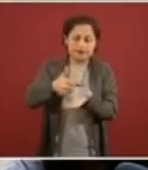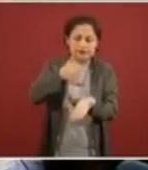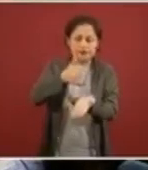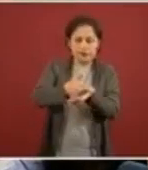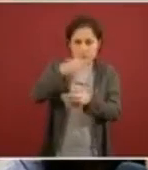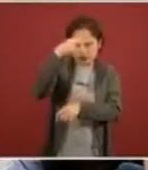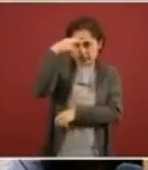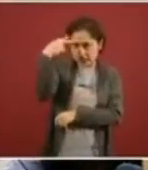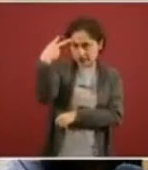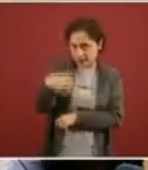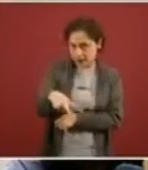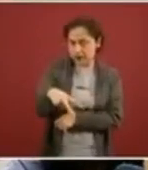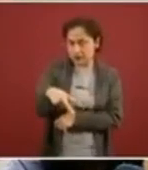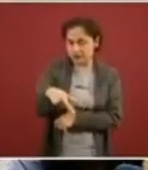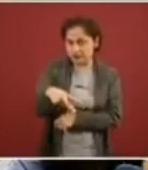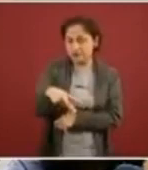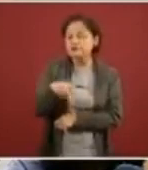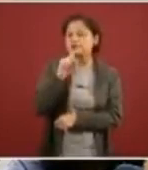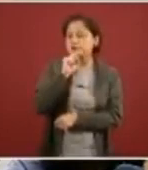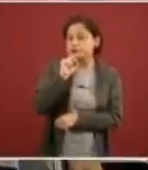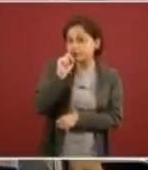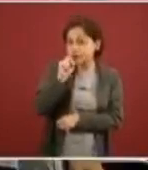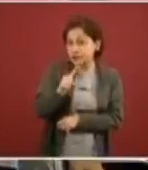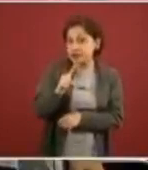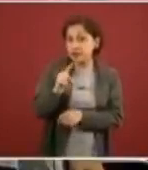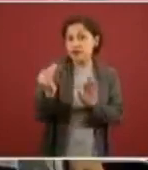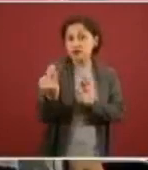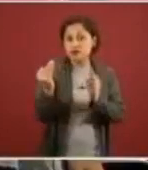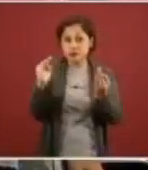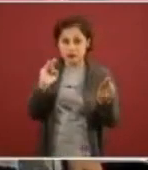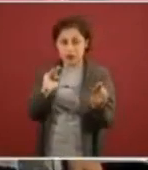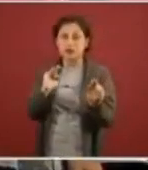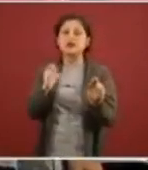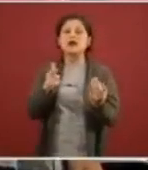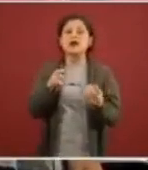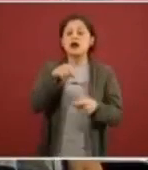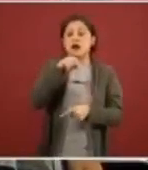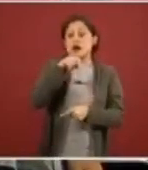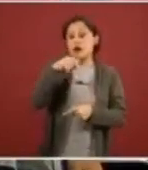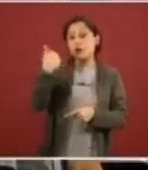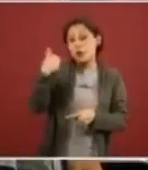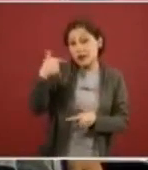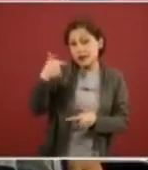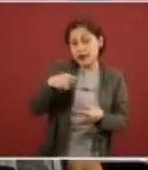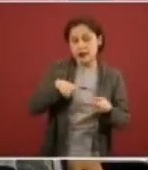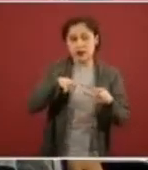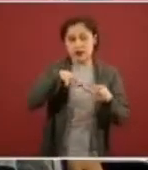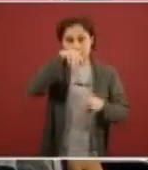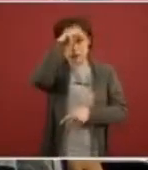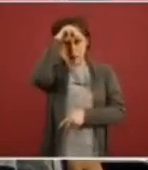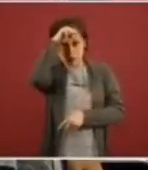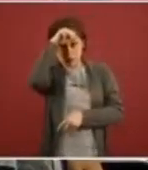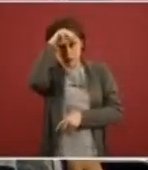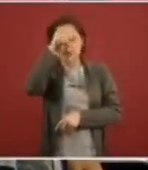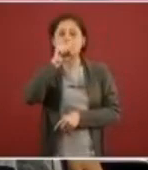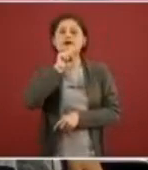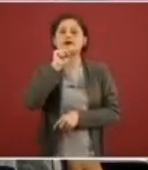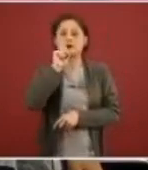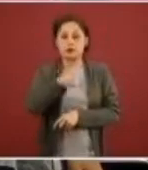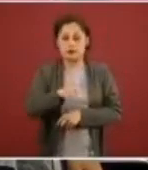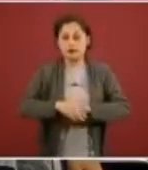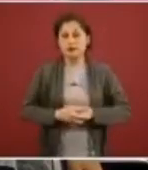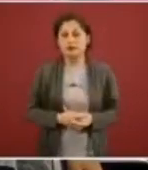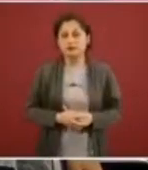del Valle de México y las zonas metropolitanas de Guadalajara y de Monterrey. También es el